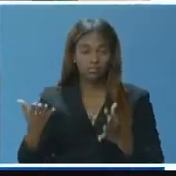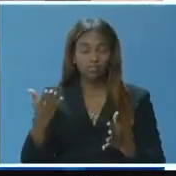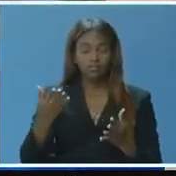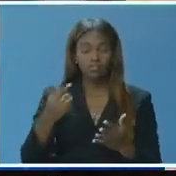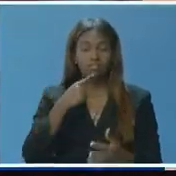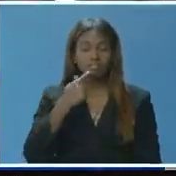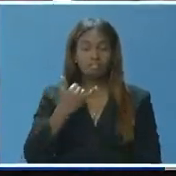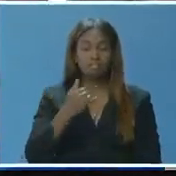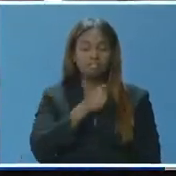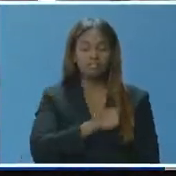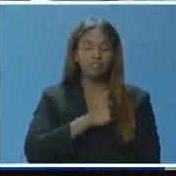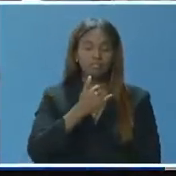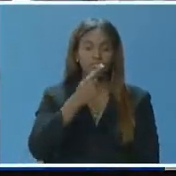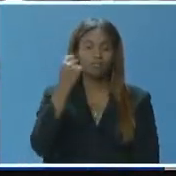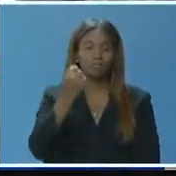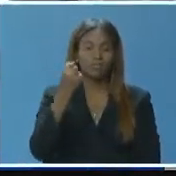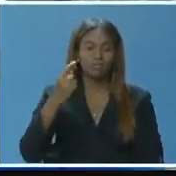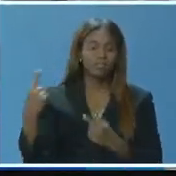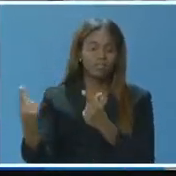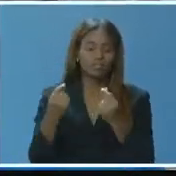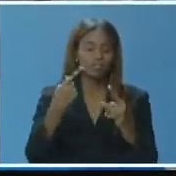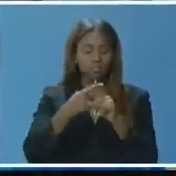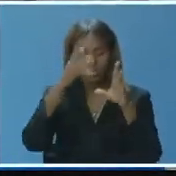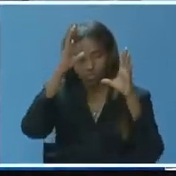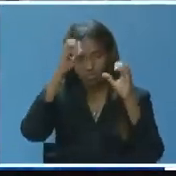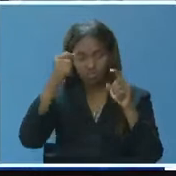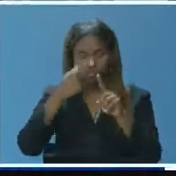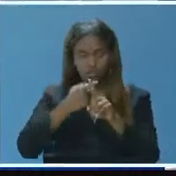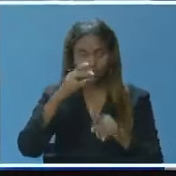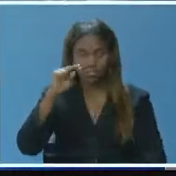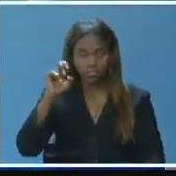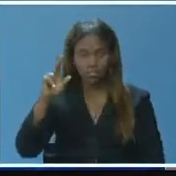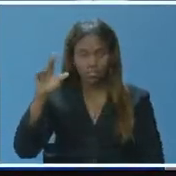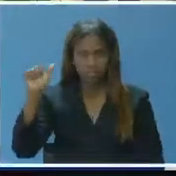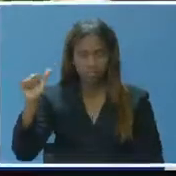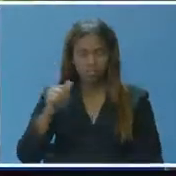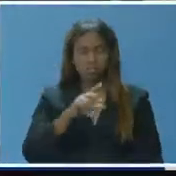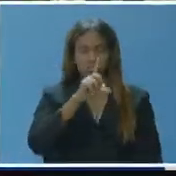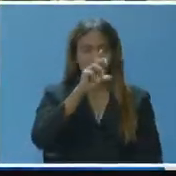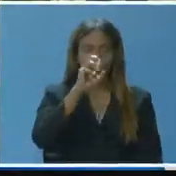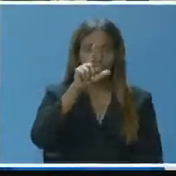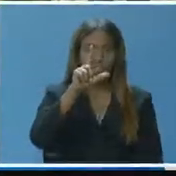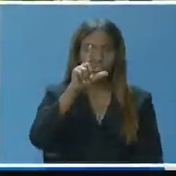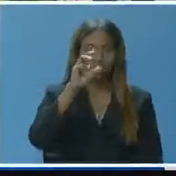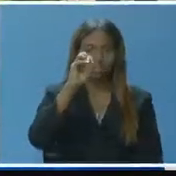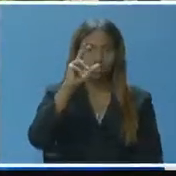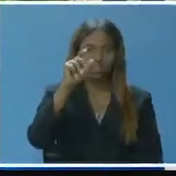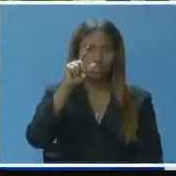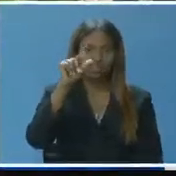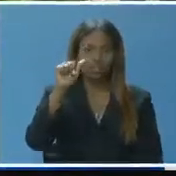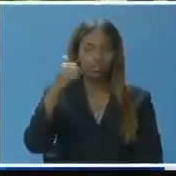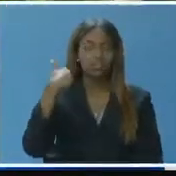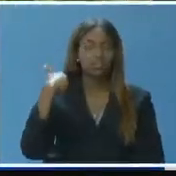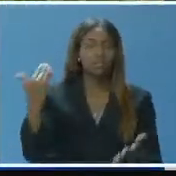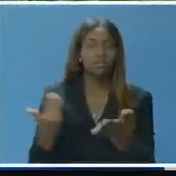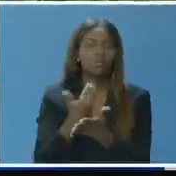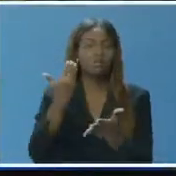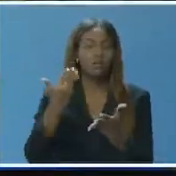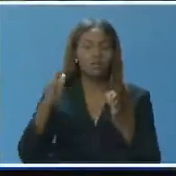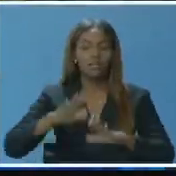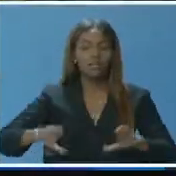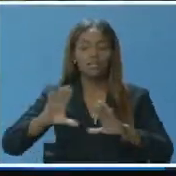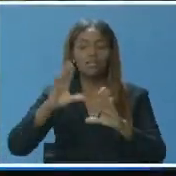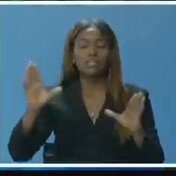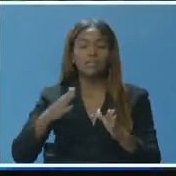lamentó este martes que las acciones del presidente nicaragüense, Daniel Ortega, deslizan hacia una nueva era oscura a